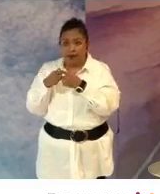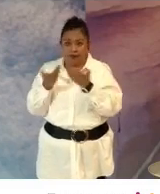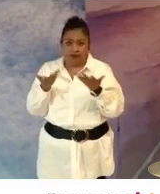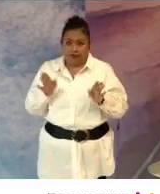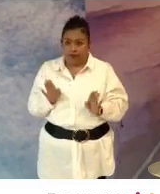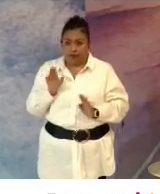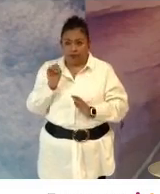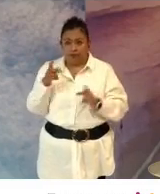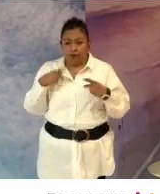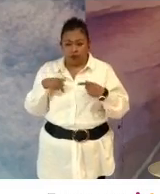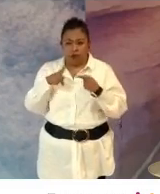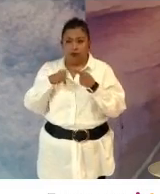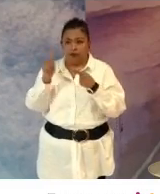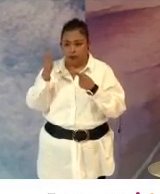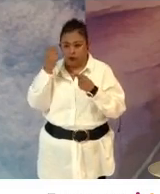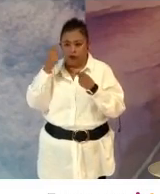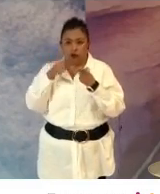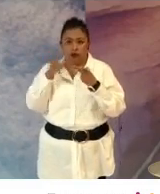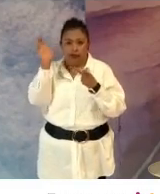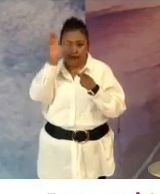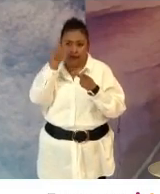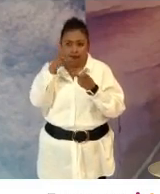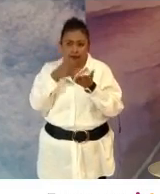Entonces, la tecnología, la ciencia,